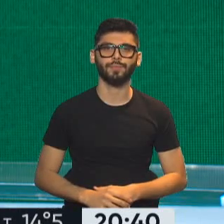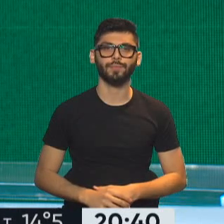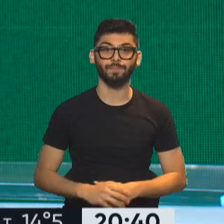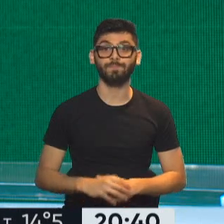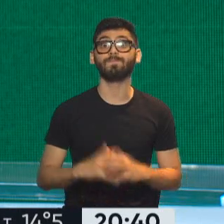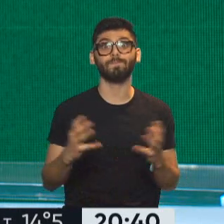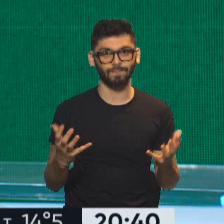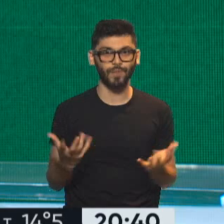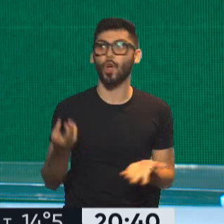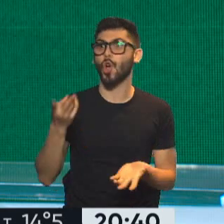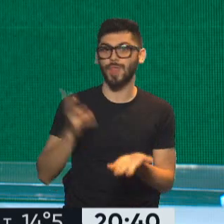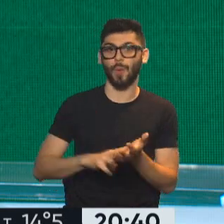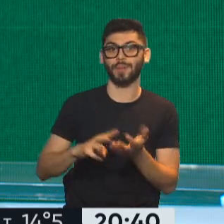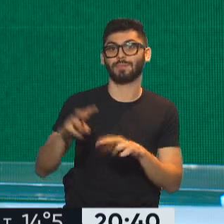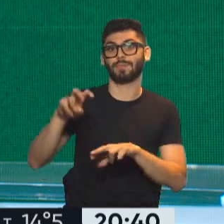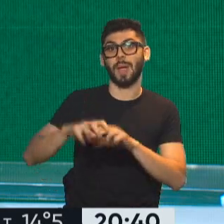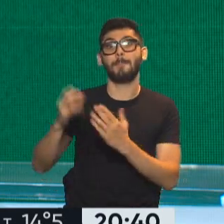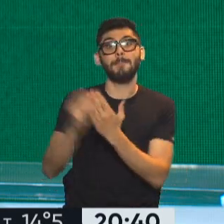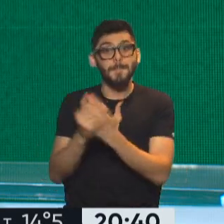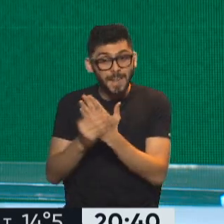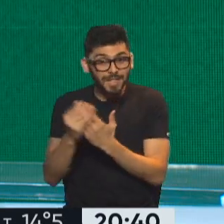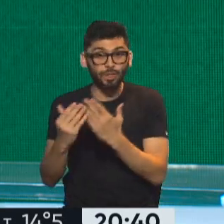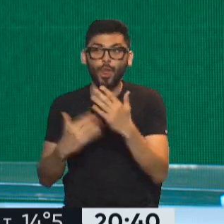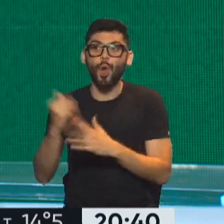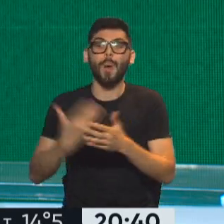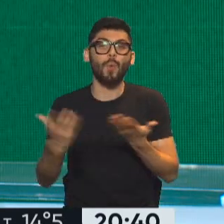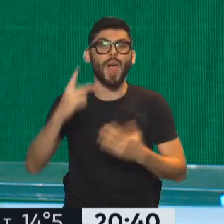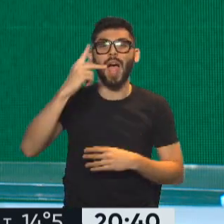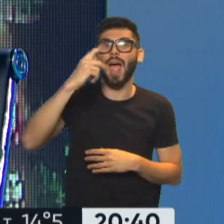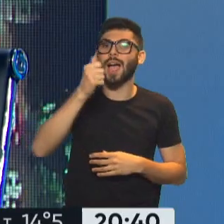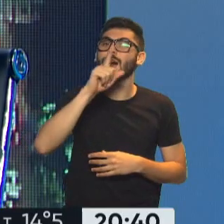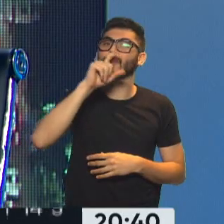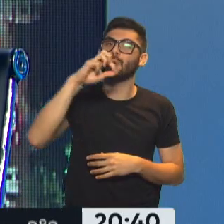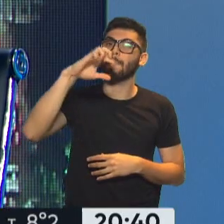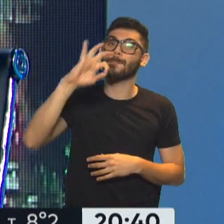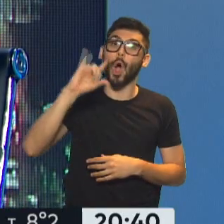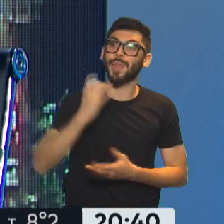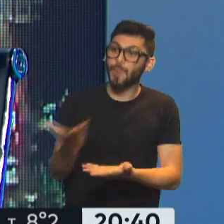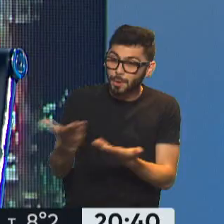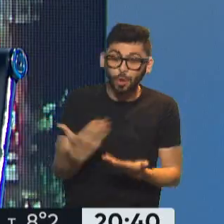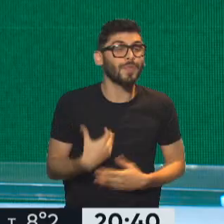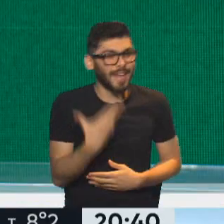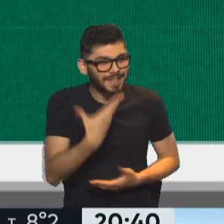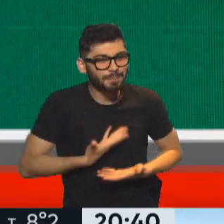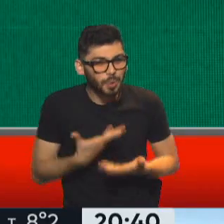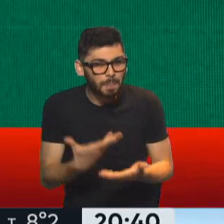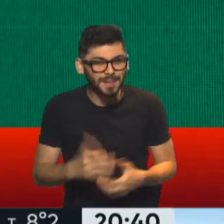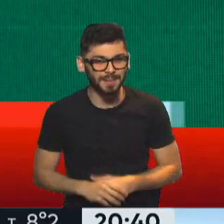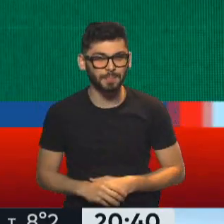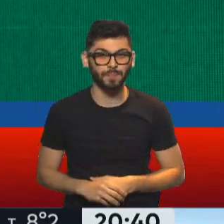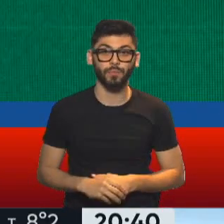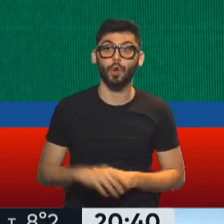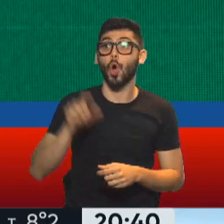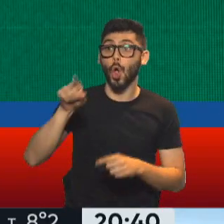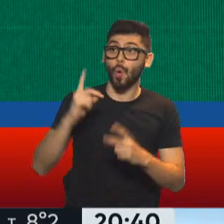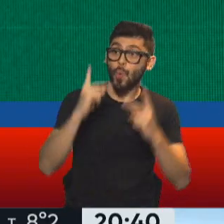Bueno, vamos a sumar a nuestra mesa al ministro de Obras Públicas, a Gabriel Cato Podestá. Bienvenido, ministro. Gracias por la invitación. Un día de viaje,